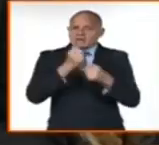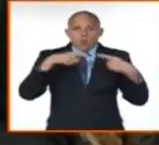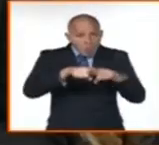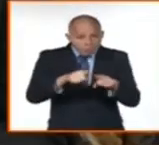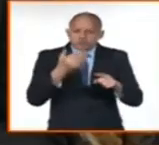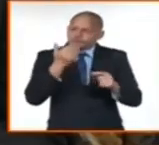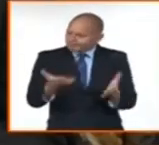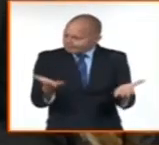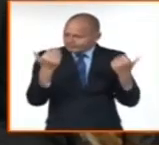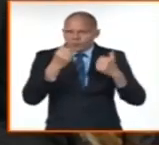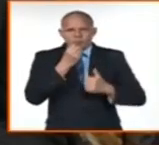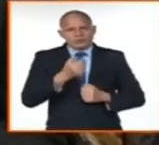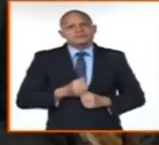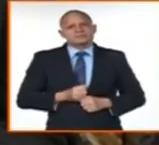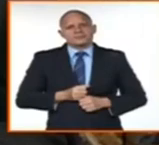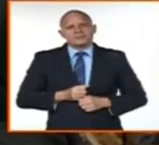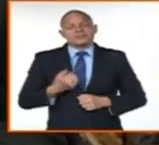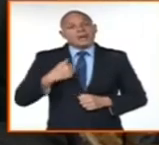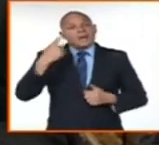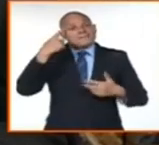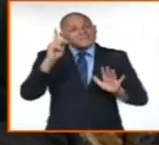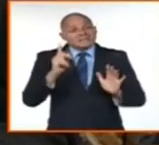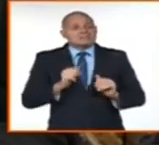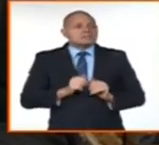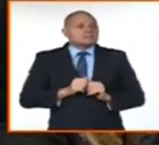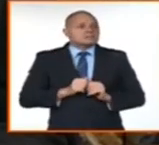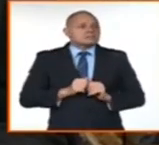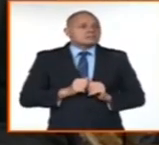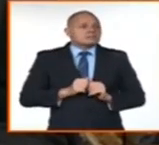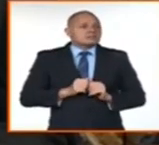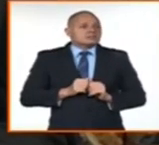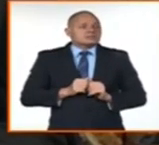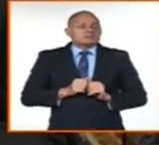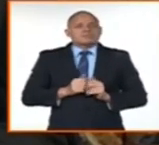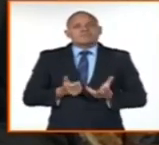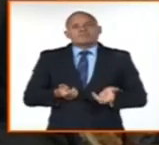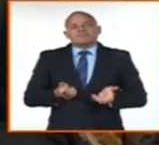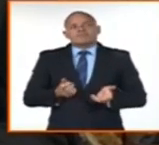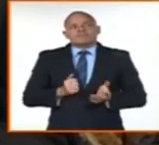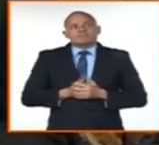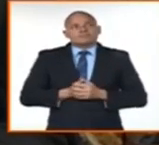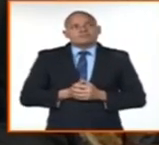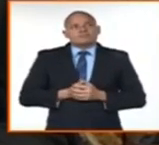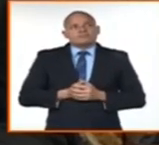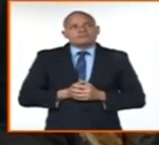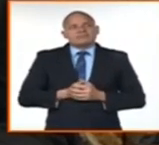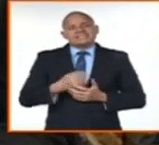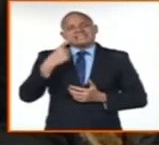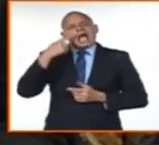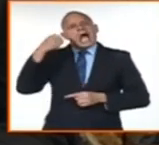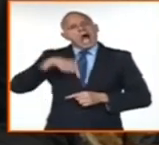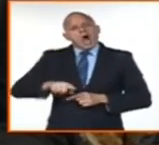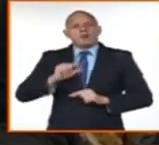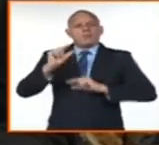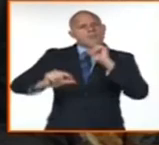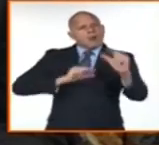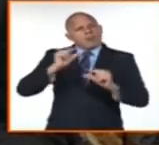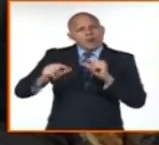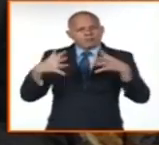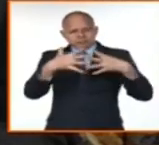ante la humanidad. No podemos dejar que los contenidos con que atiborren las mentes de nuestra